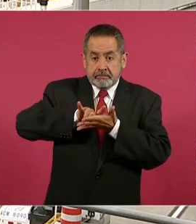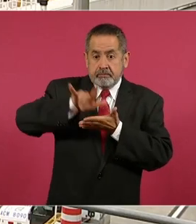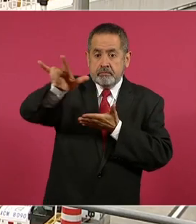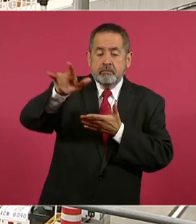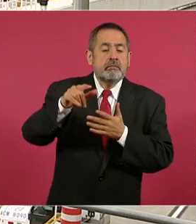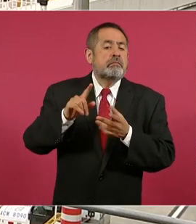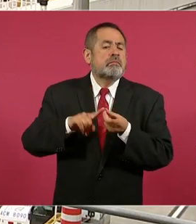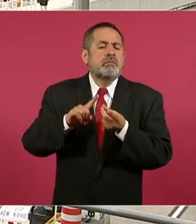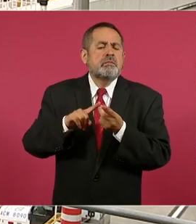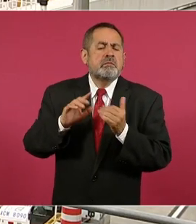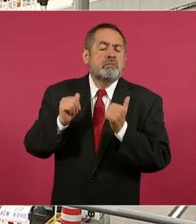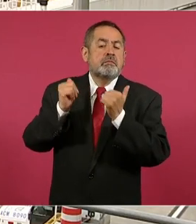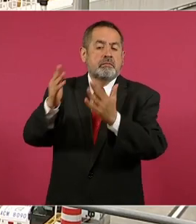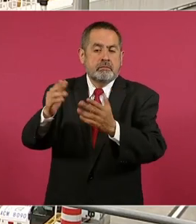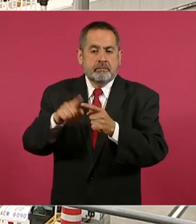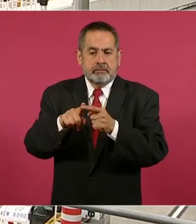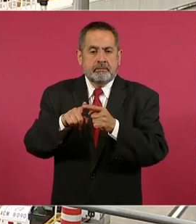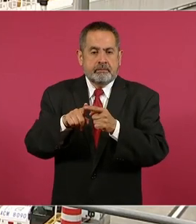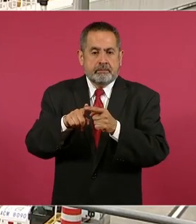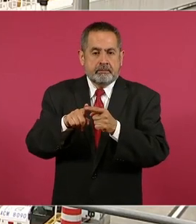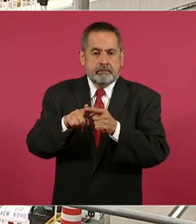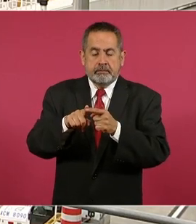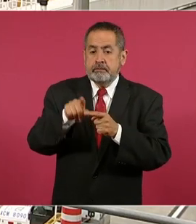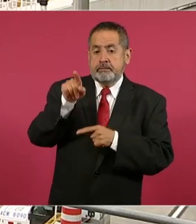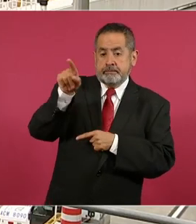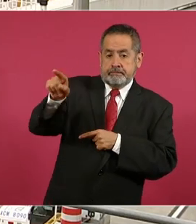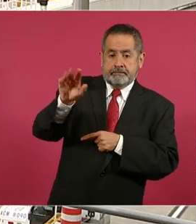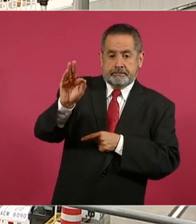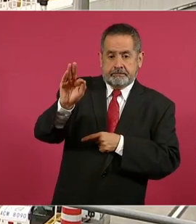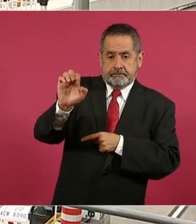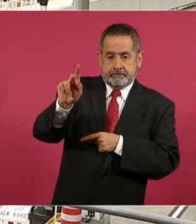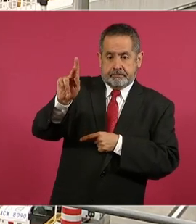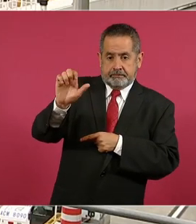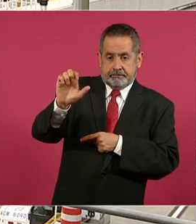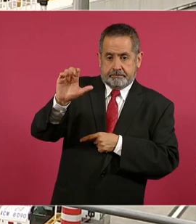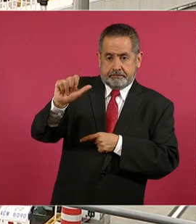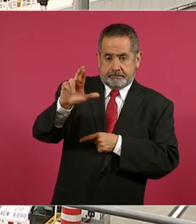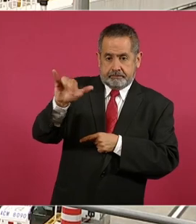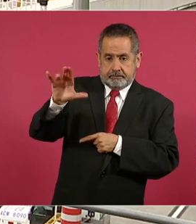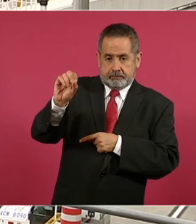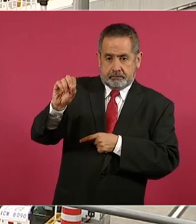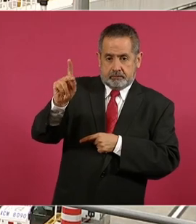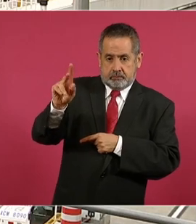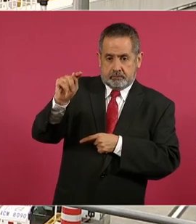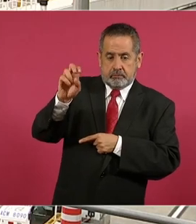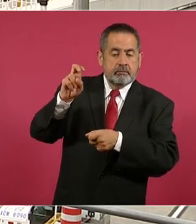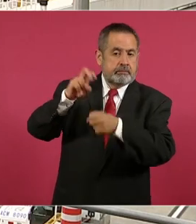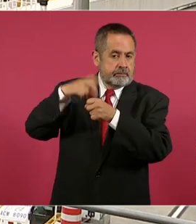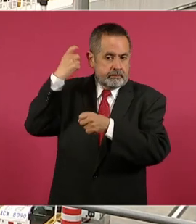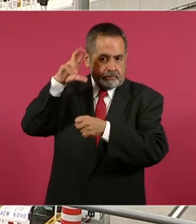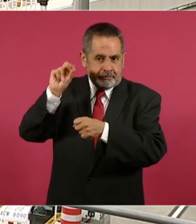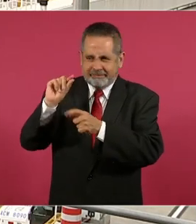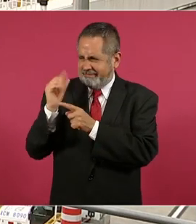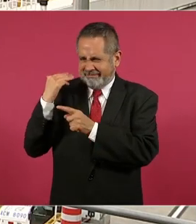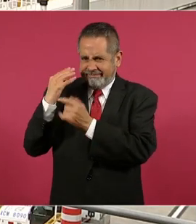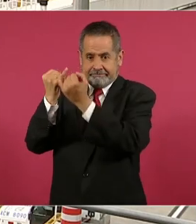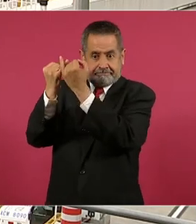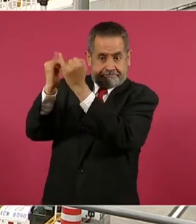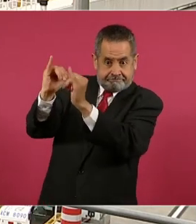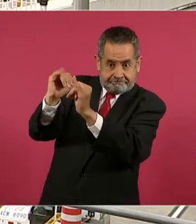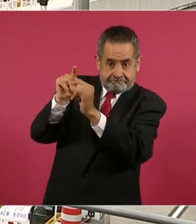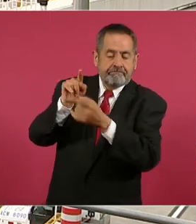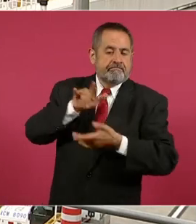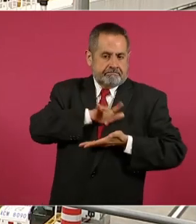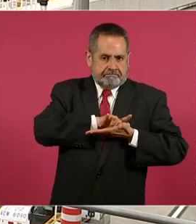el aeropuerto Felipe Carrillo Puerto en Tulum, Quintana Roo, recientemente inaugurado y que